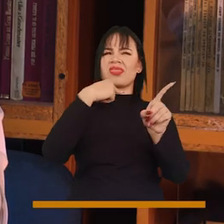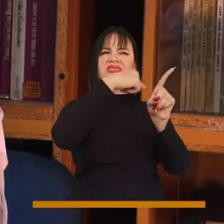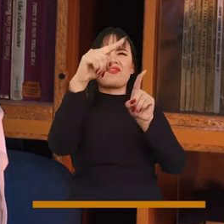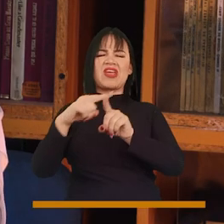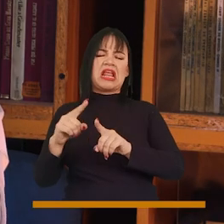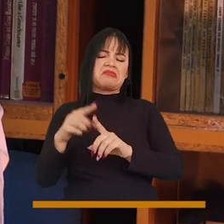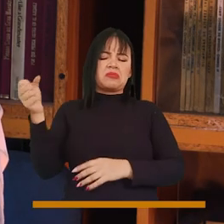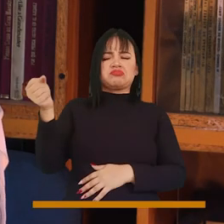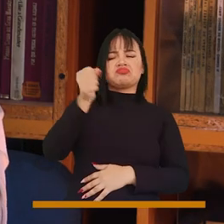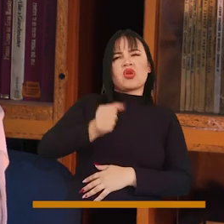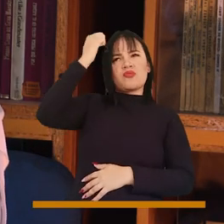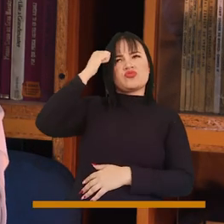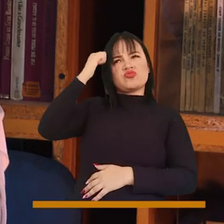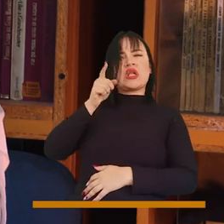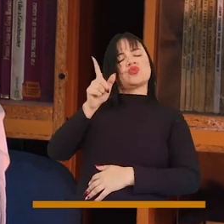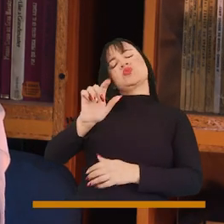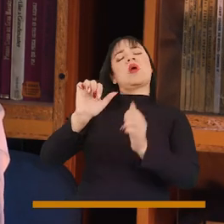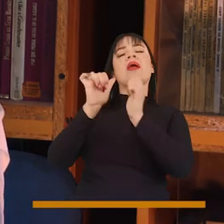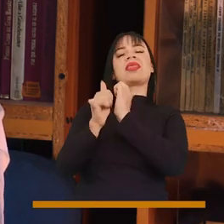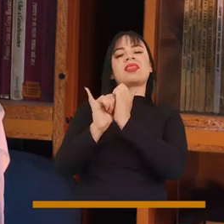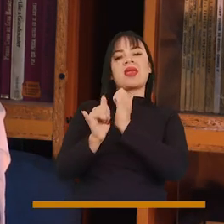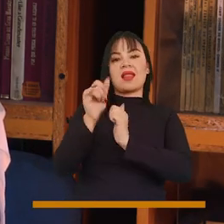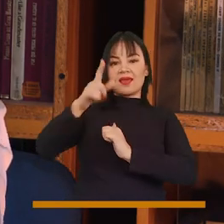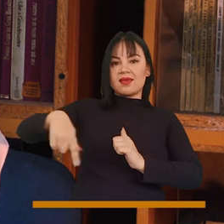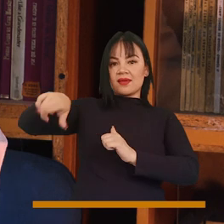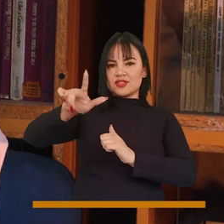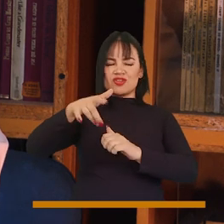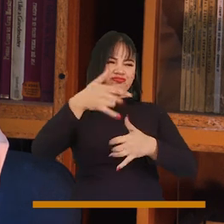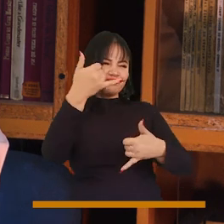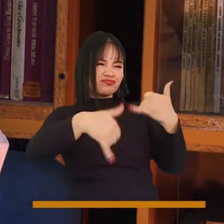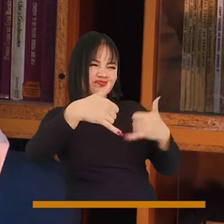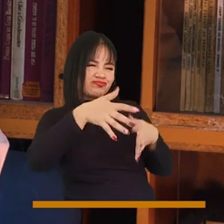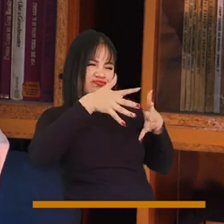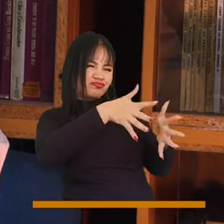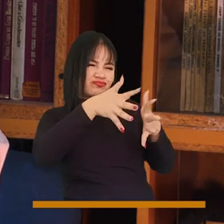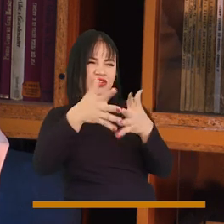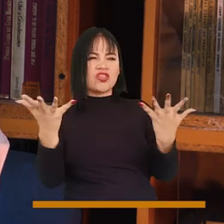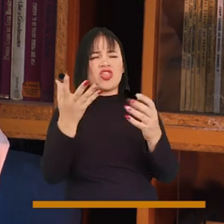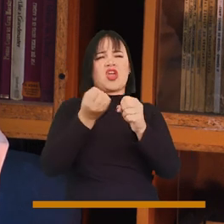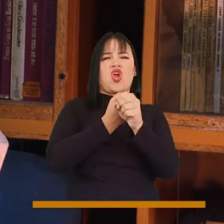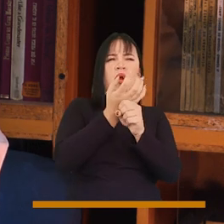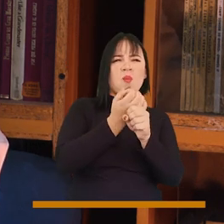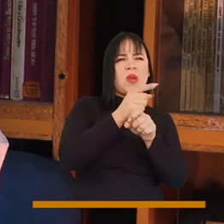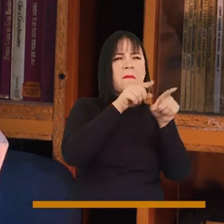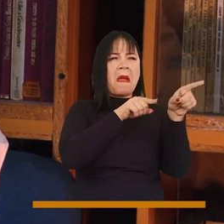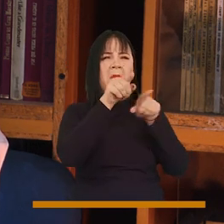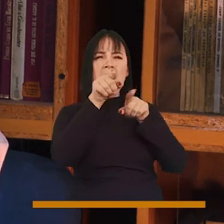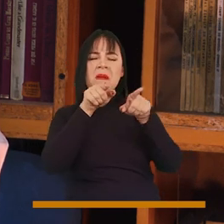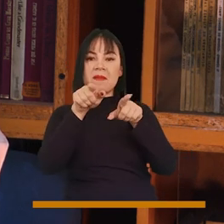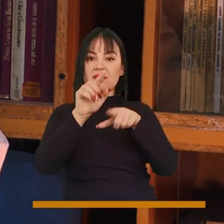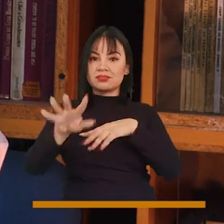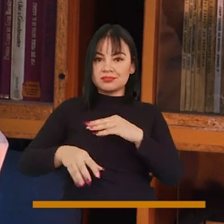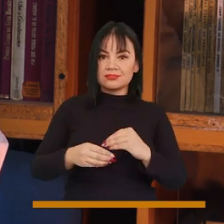en formación con diferentes instructores del Inder de Medellín que desarrollan este juego en todas las comunas de la